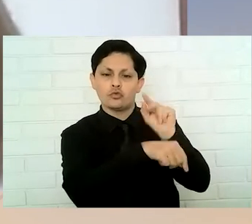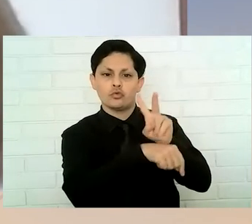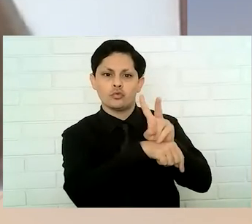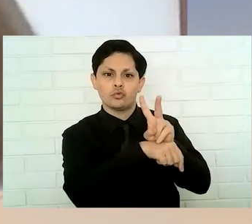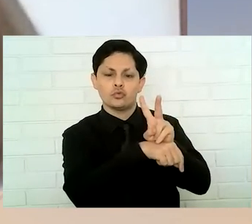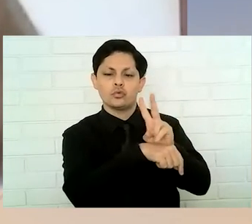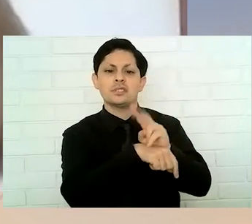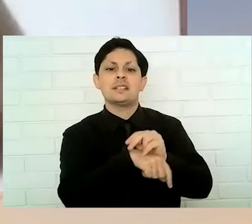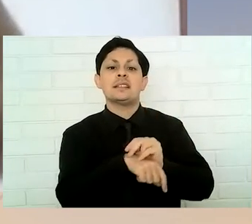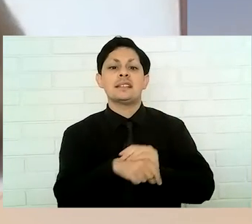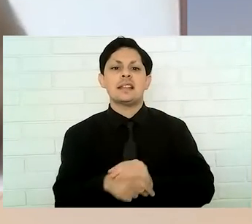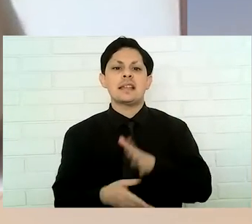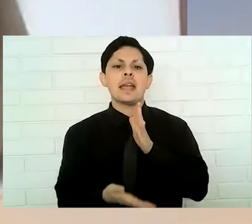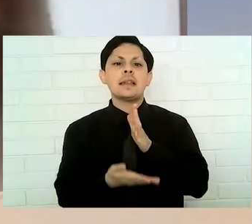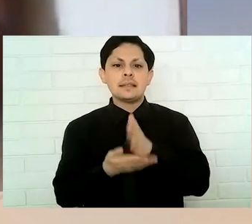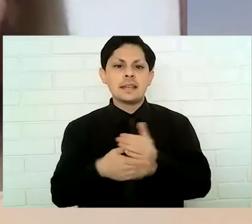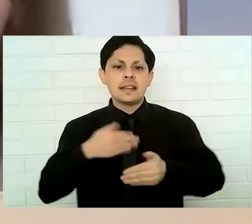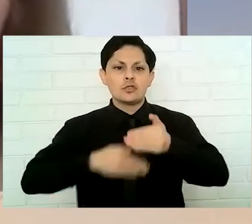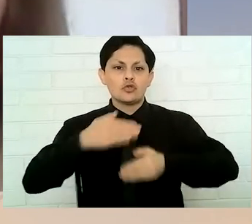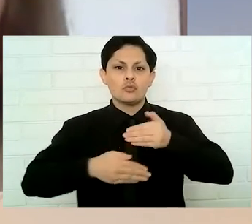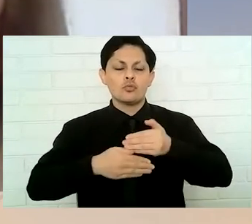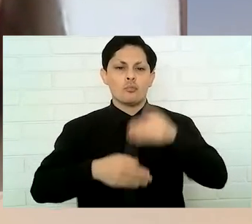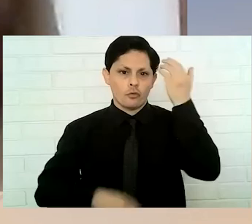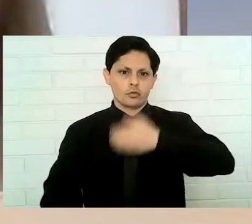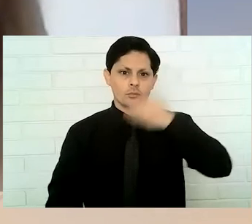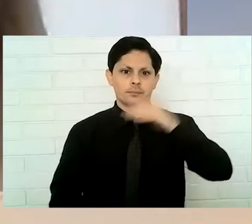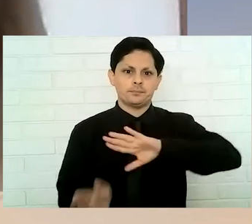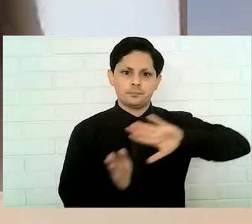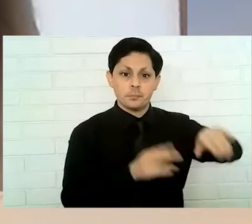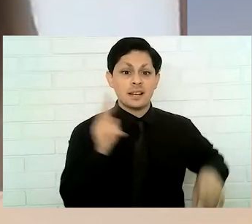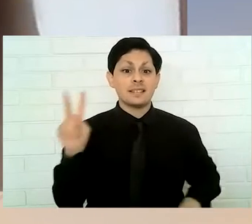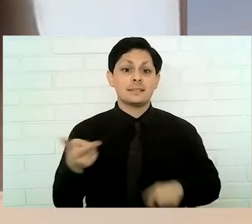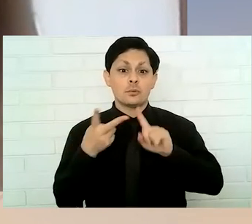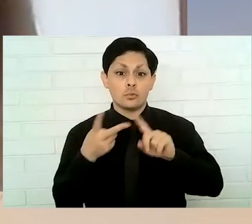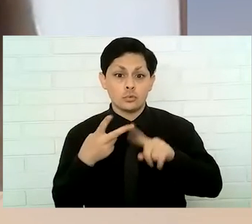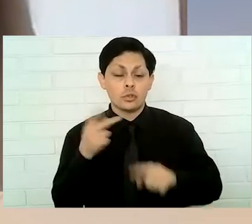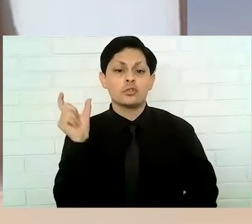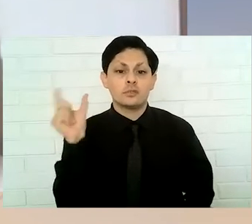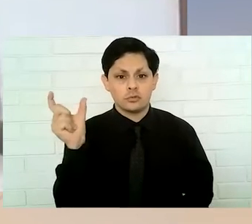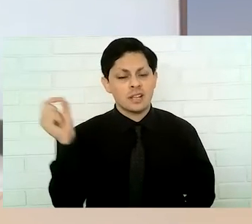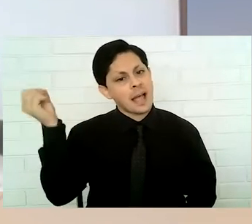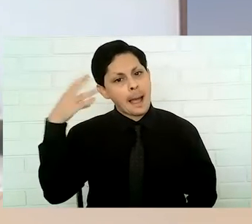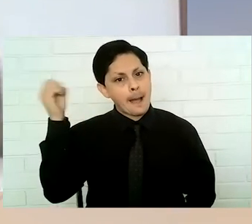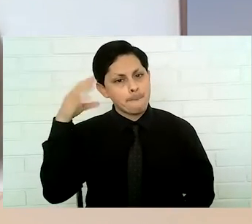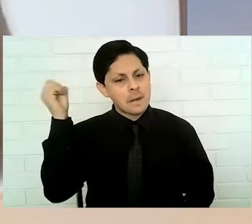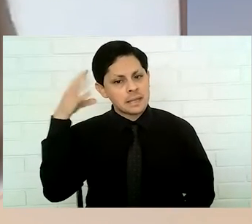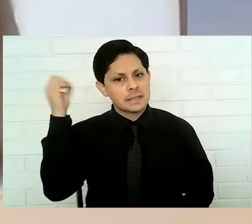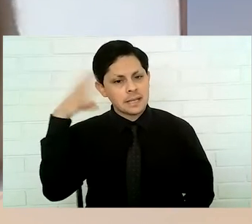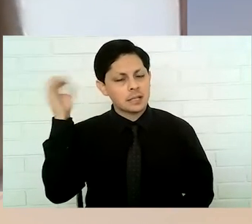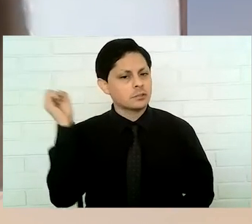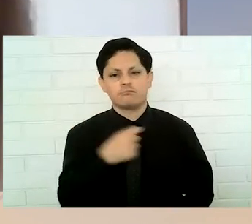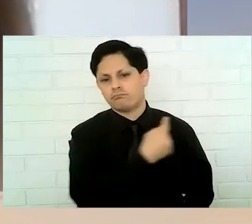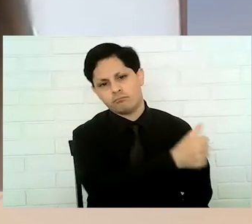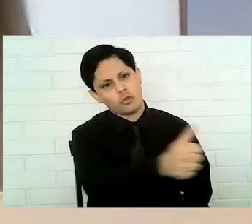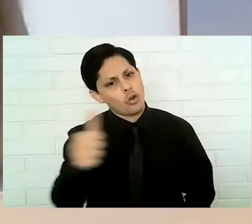profesional. La segunda es la reflexión sobre nuestra concepción de aprendizaje. Todos sabemos, ¿cierto?,